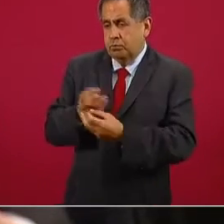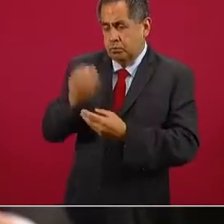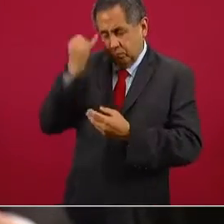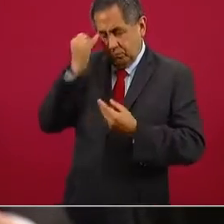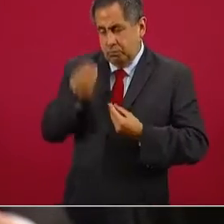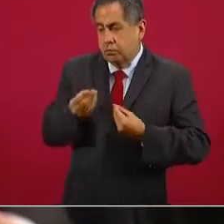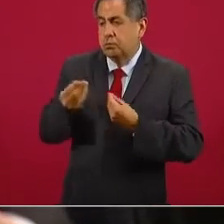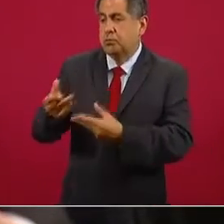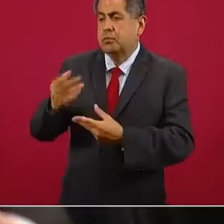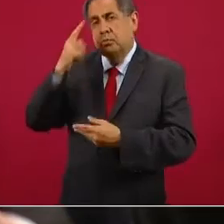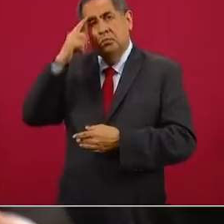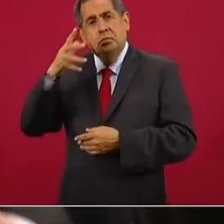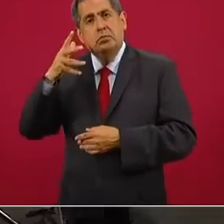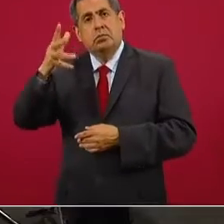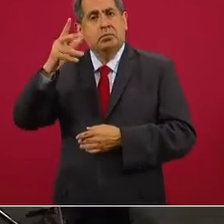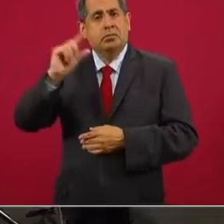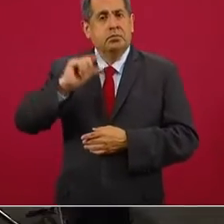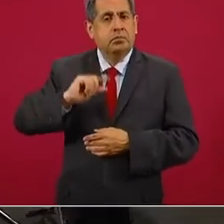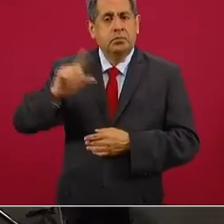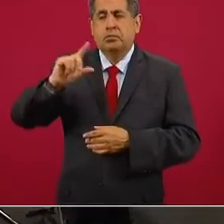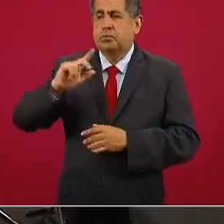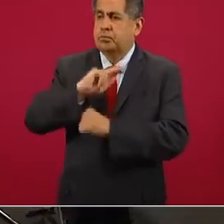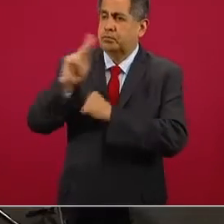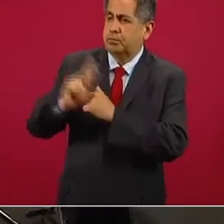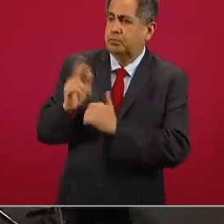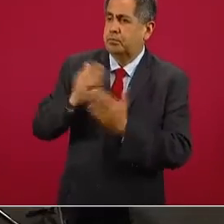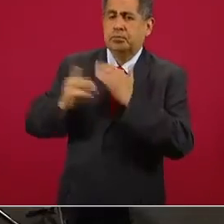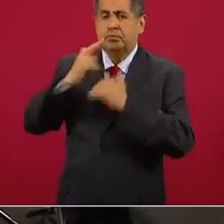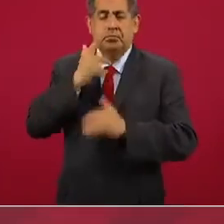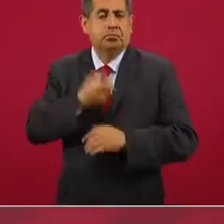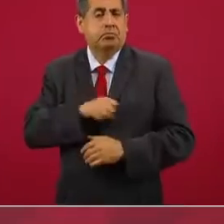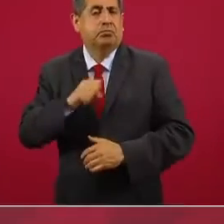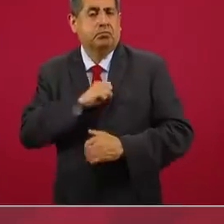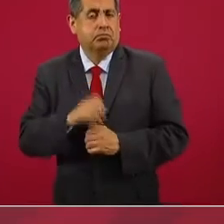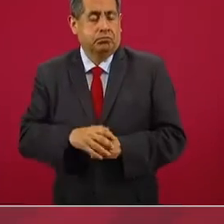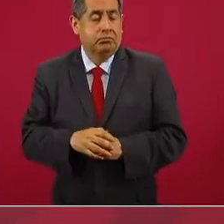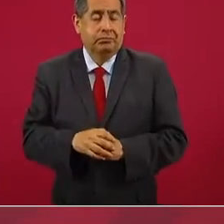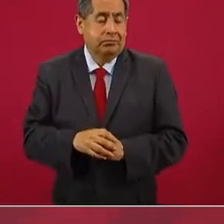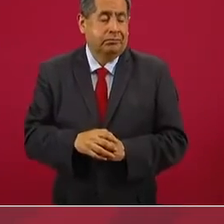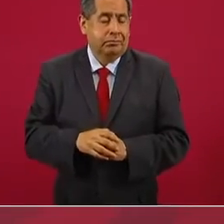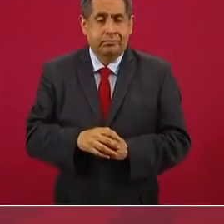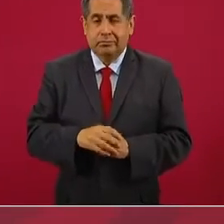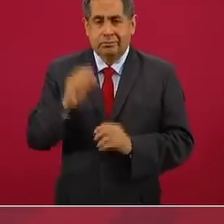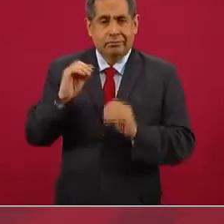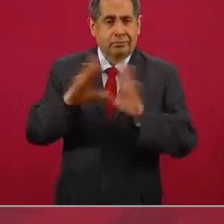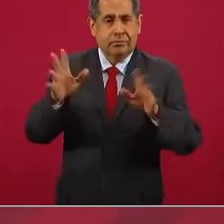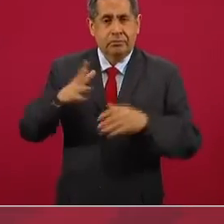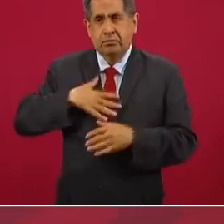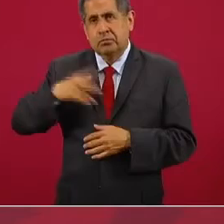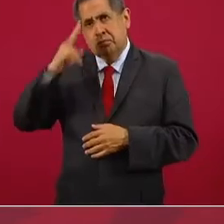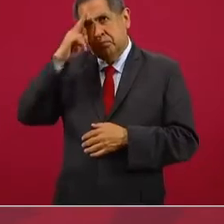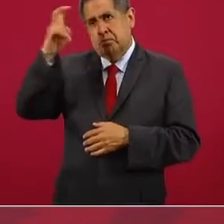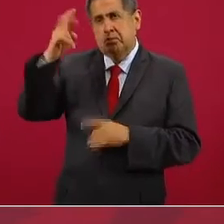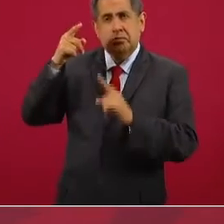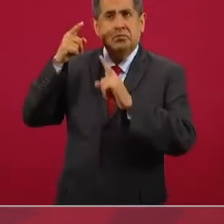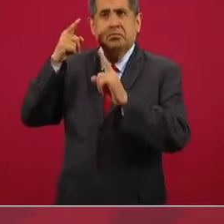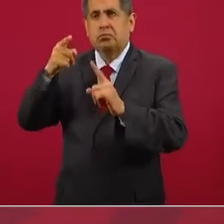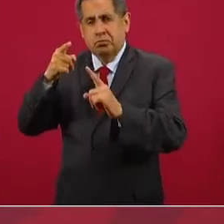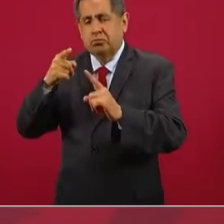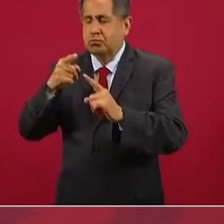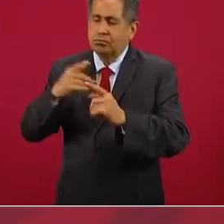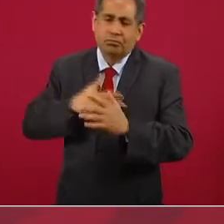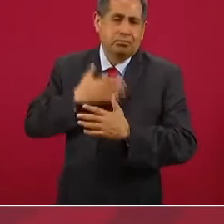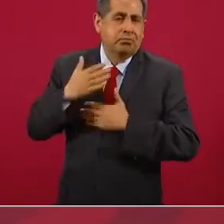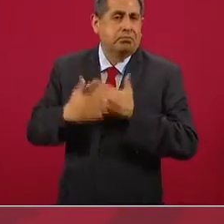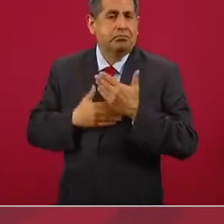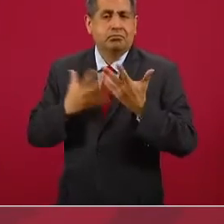al sueño del país que deseamos. Y no tengamos duda que nuestro sueño será alegre,